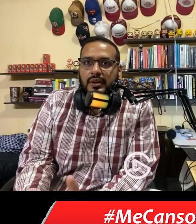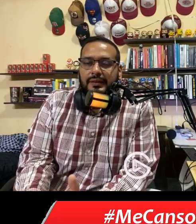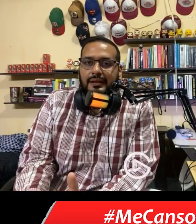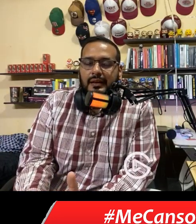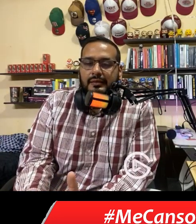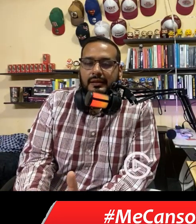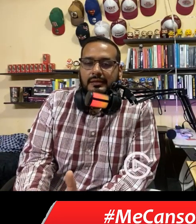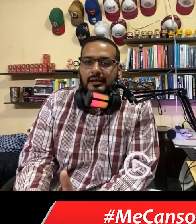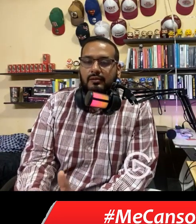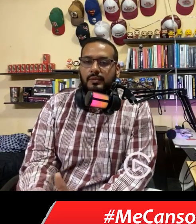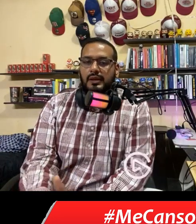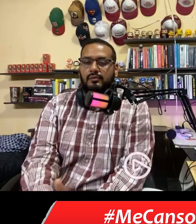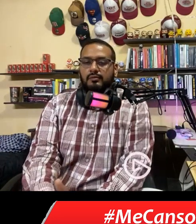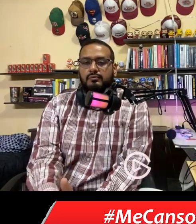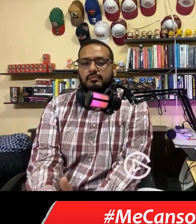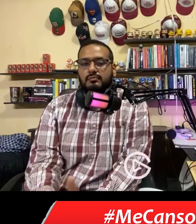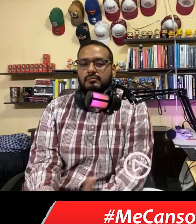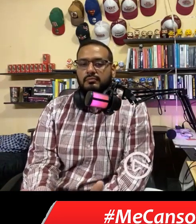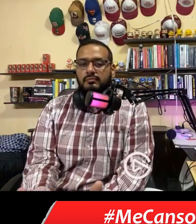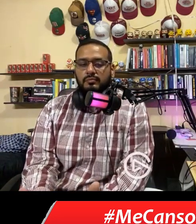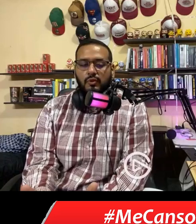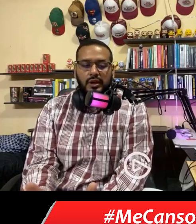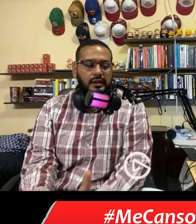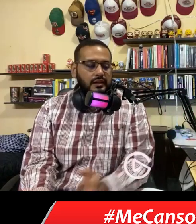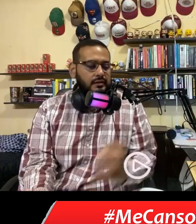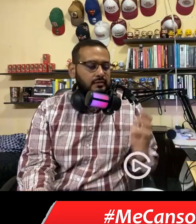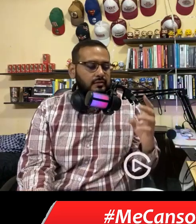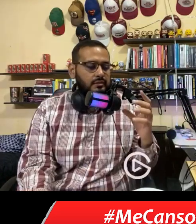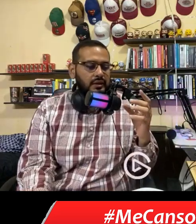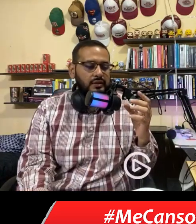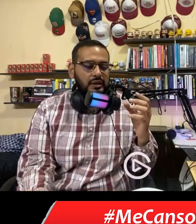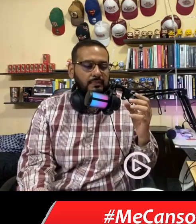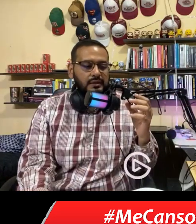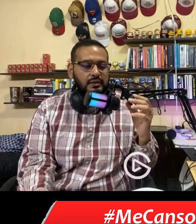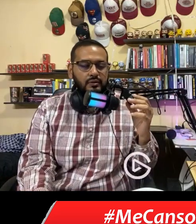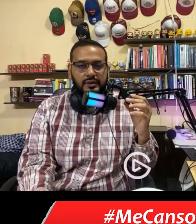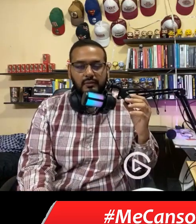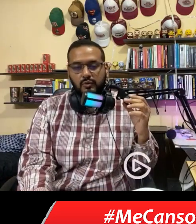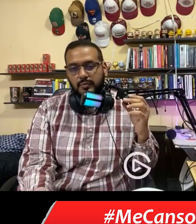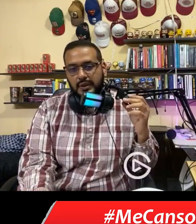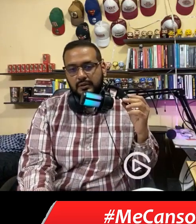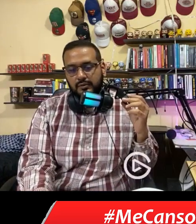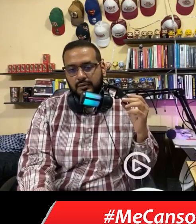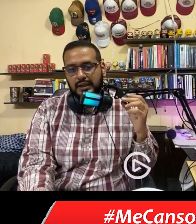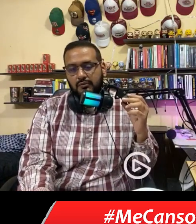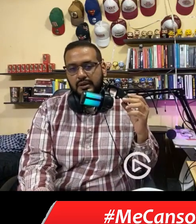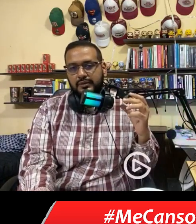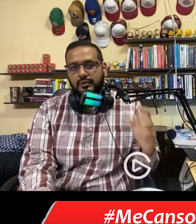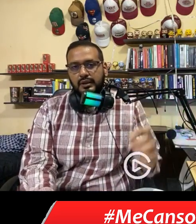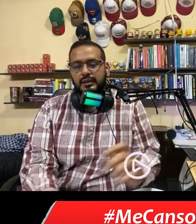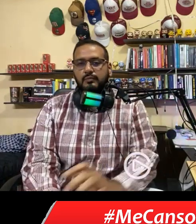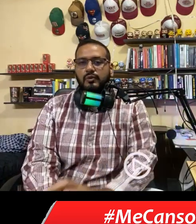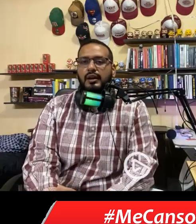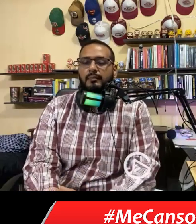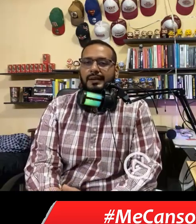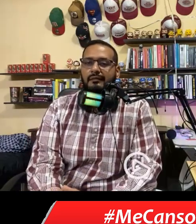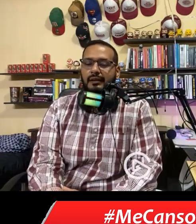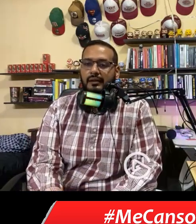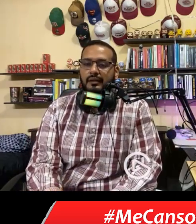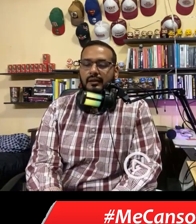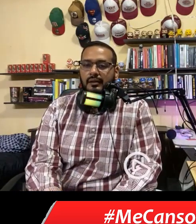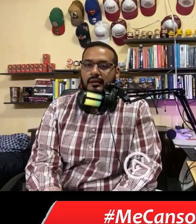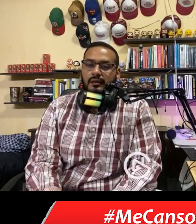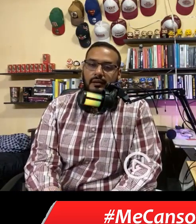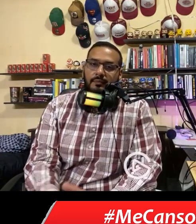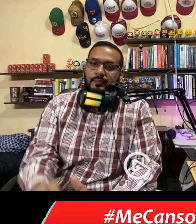Bien lo dice la secretaria de gobierno: Morena es el partido, es el movimiento, y la coalición es Morena PT